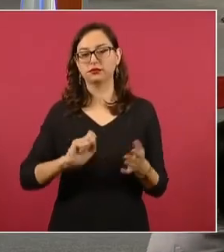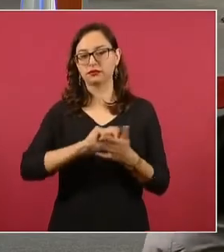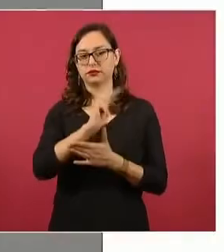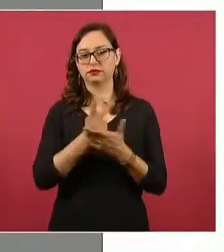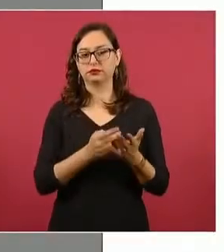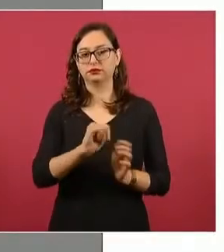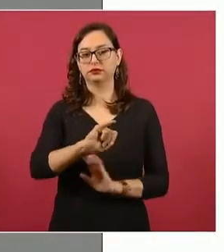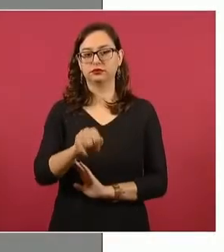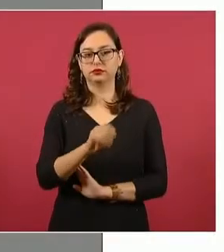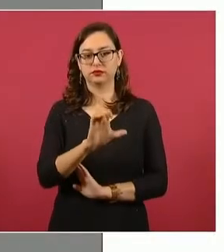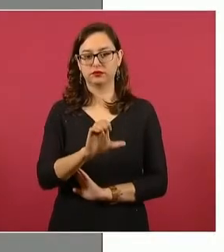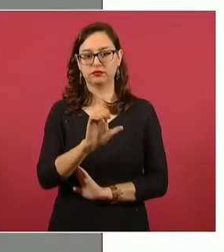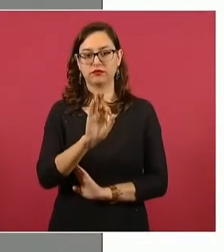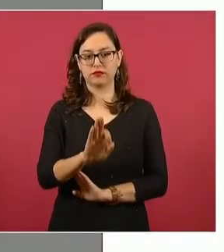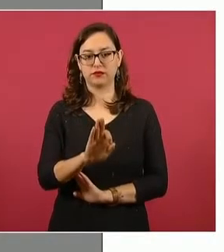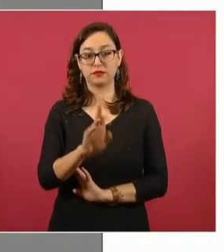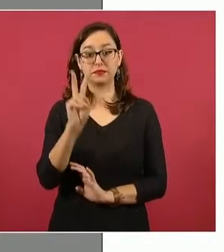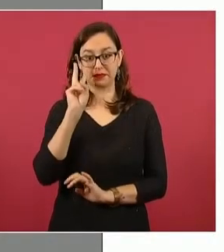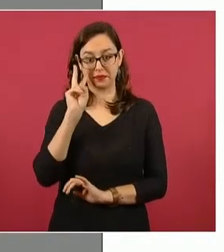Oaxaca,